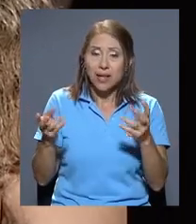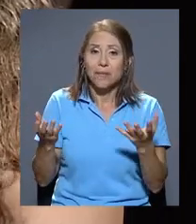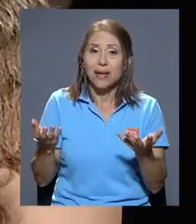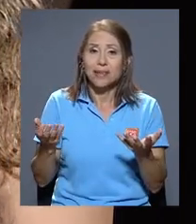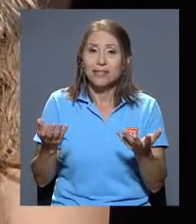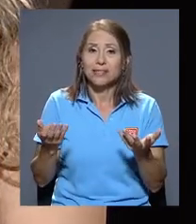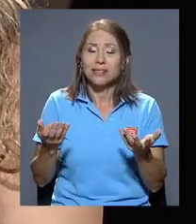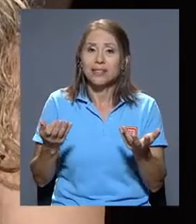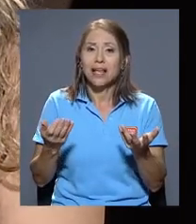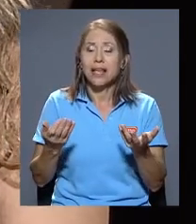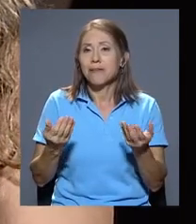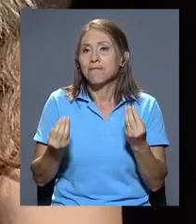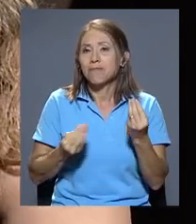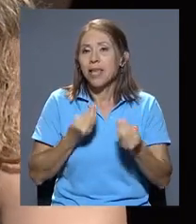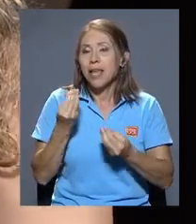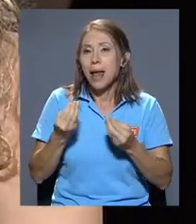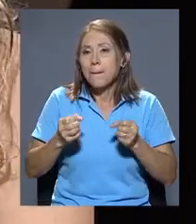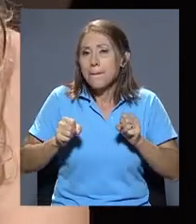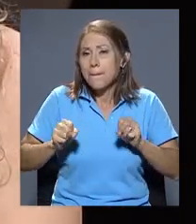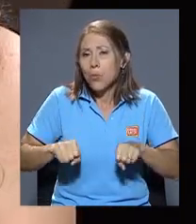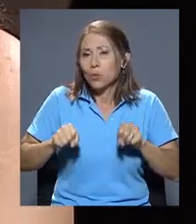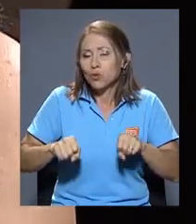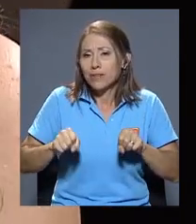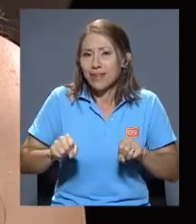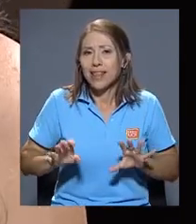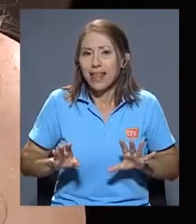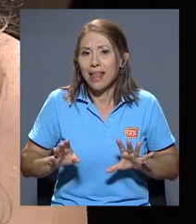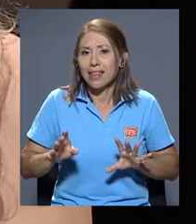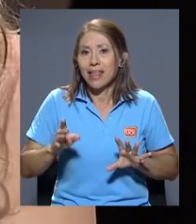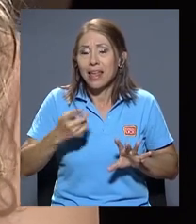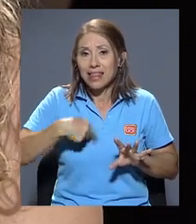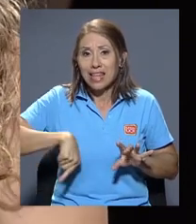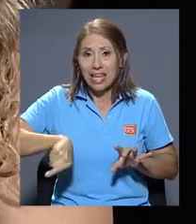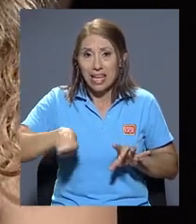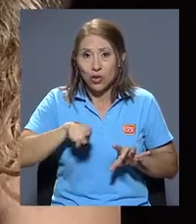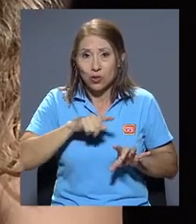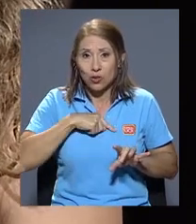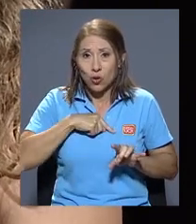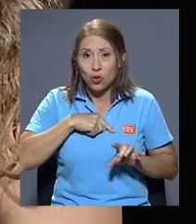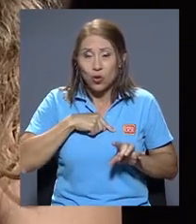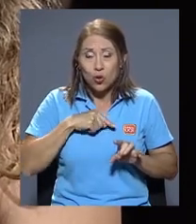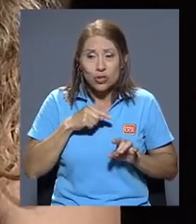la posibilidad de irnos hacia esos extremos del hilo son